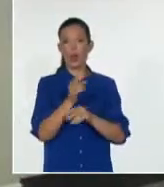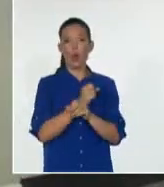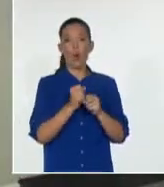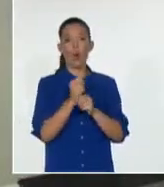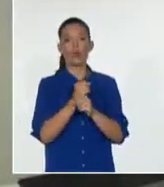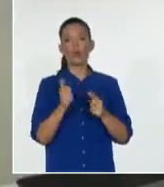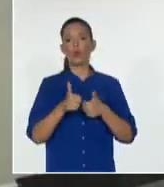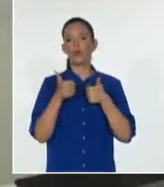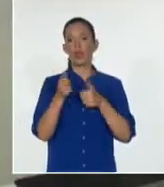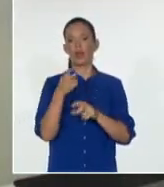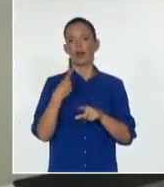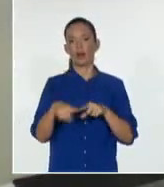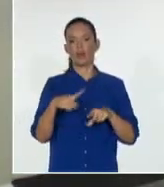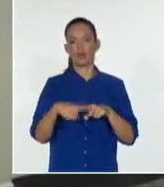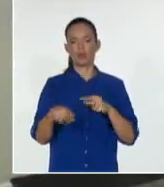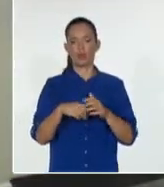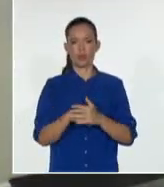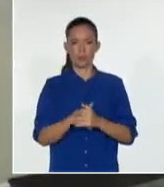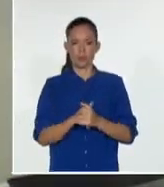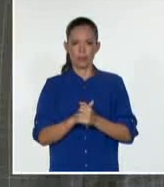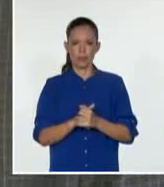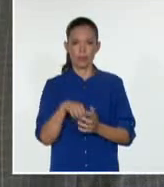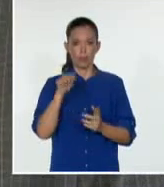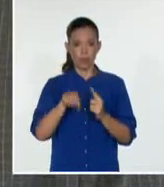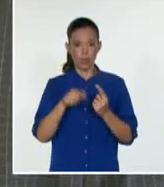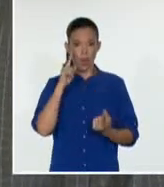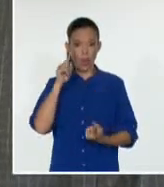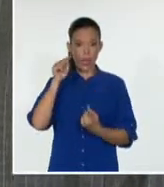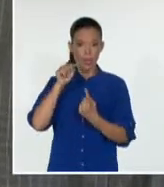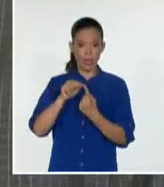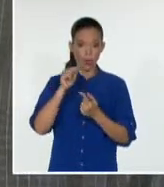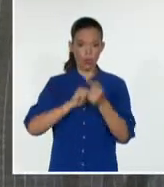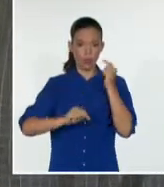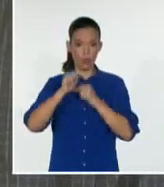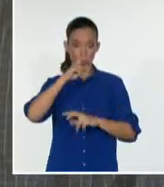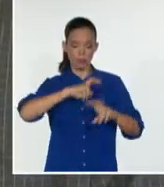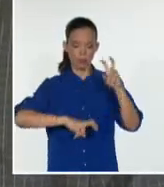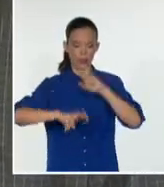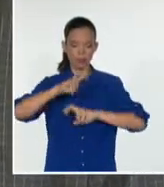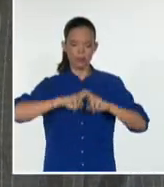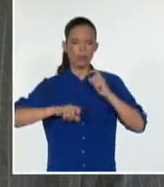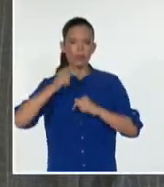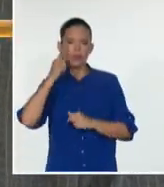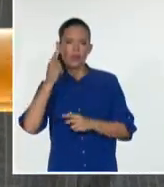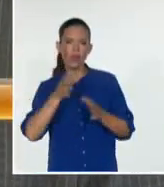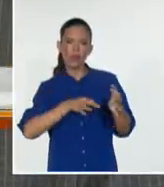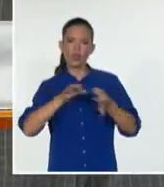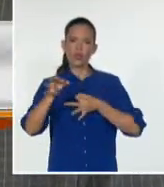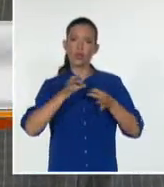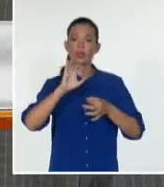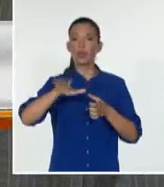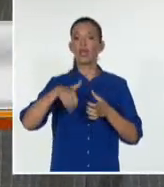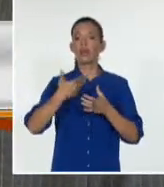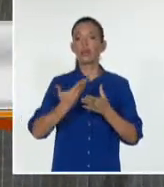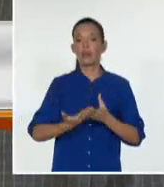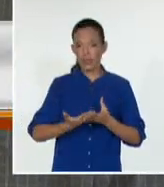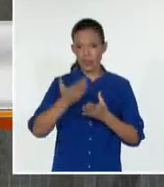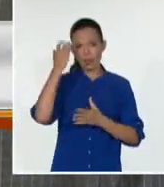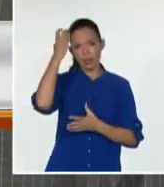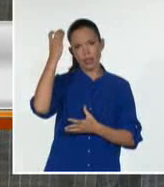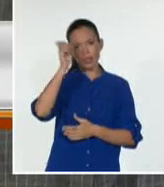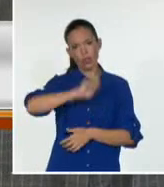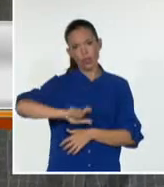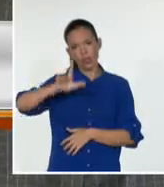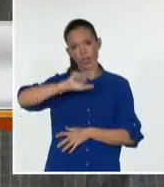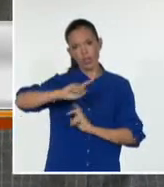de los recursos la auditoría tiene como objetivo fundamental evaluar el fortalecimiento de la empresa Estatal socialista así como también